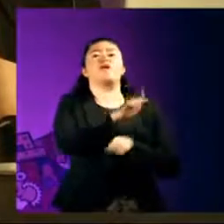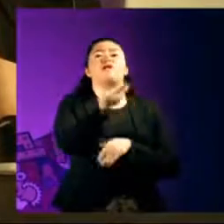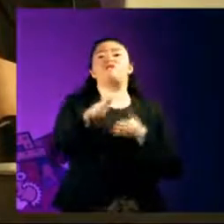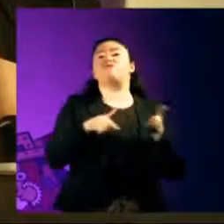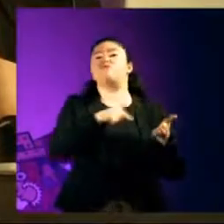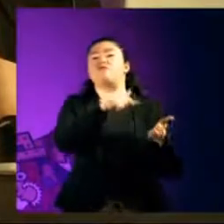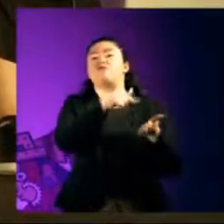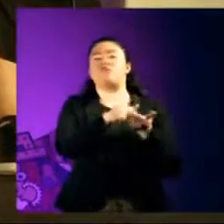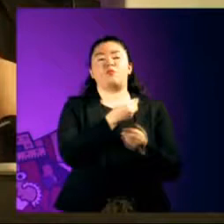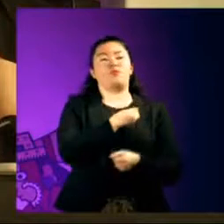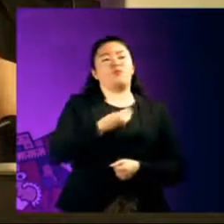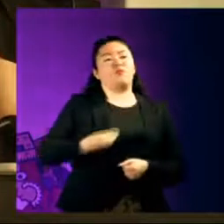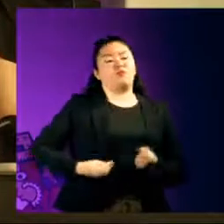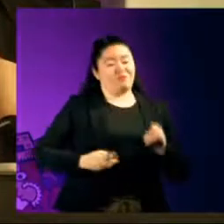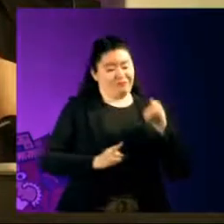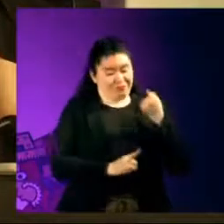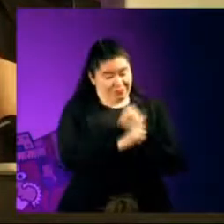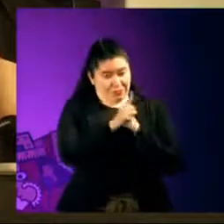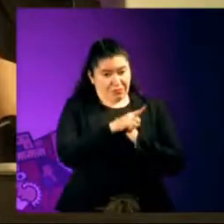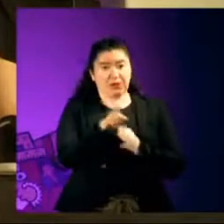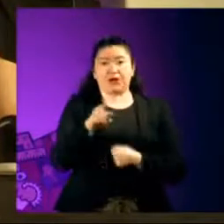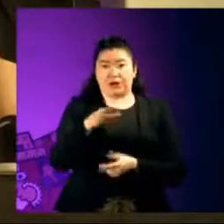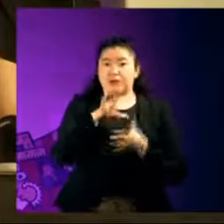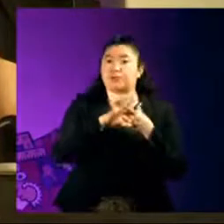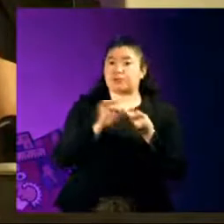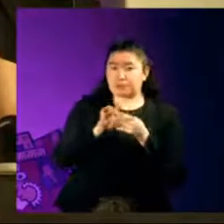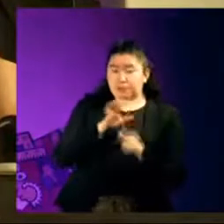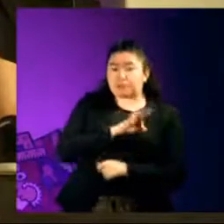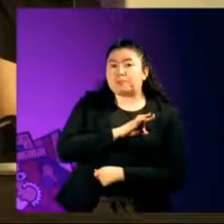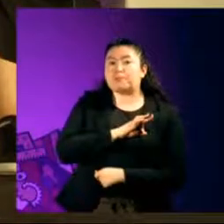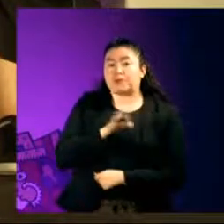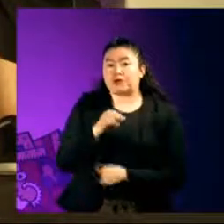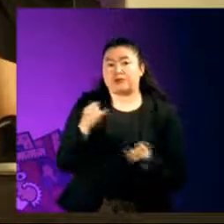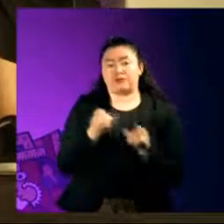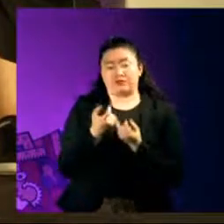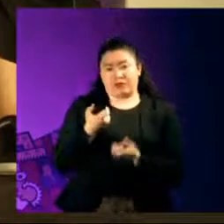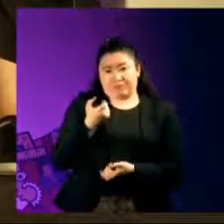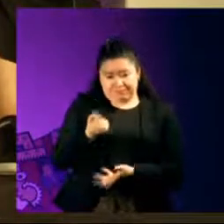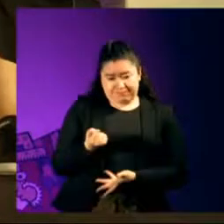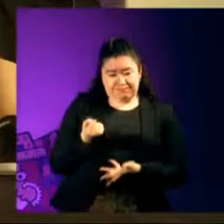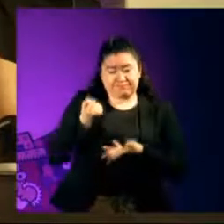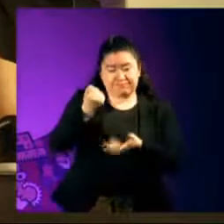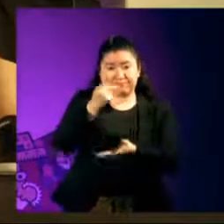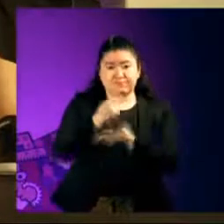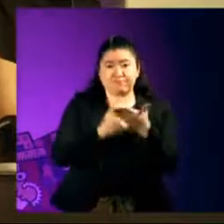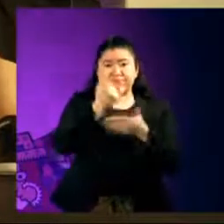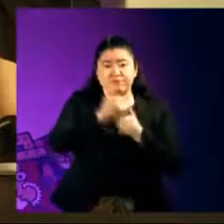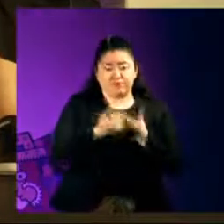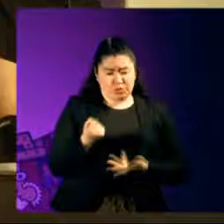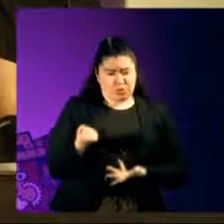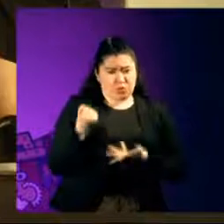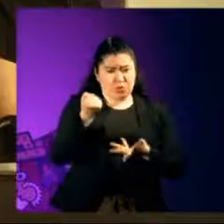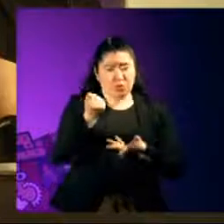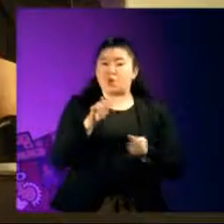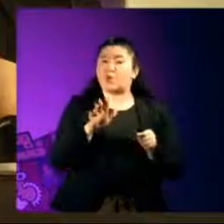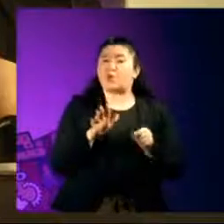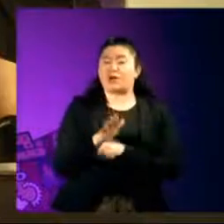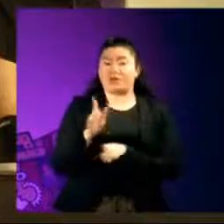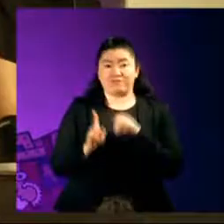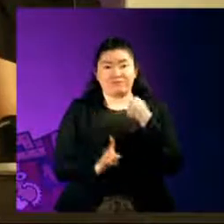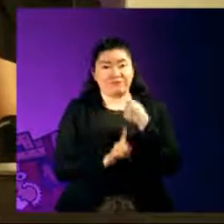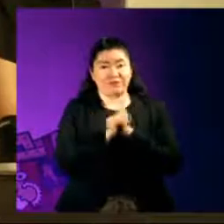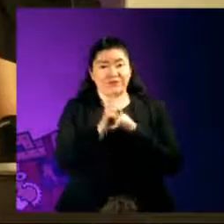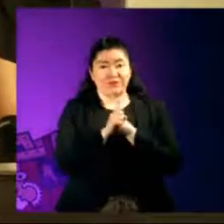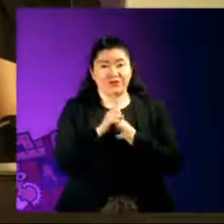se encuentra el problema del que se le está haciendo alusión cuánto dinero se va a gastar en ese proyecto o cuáles son los problemas entre los